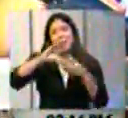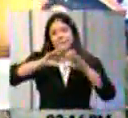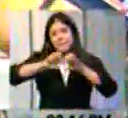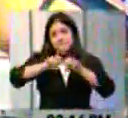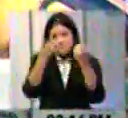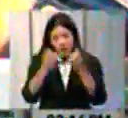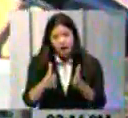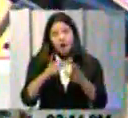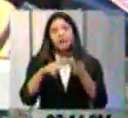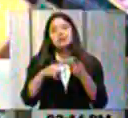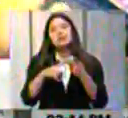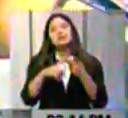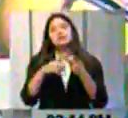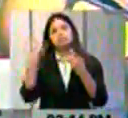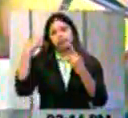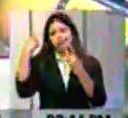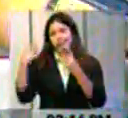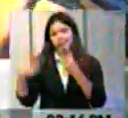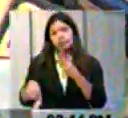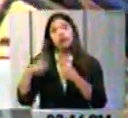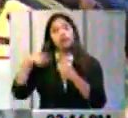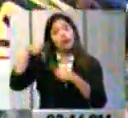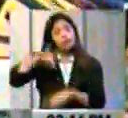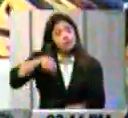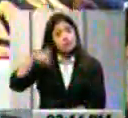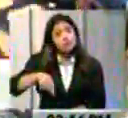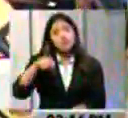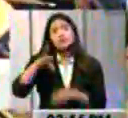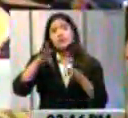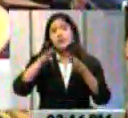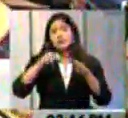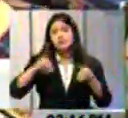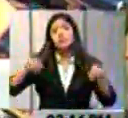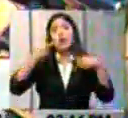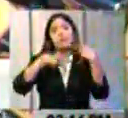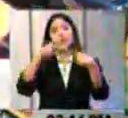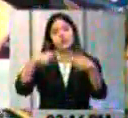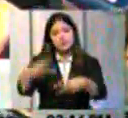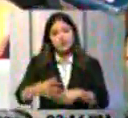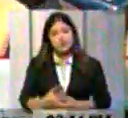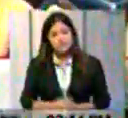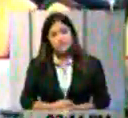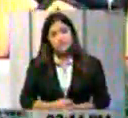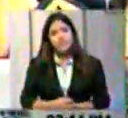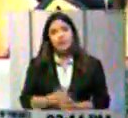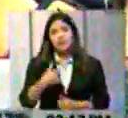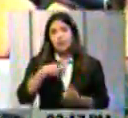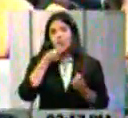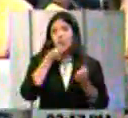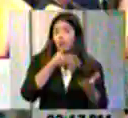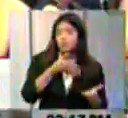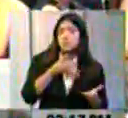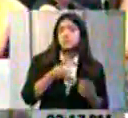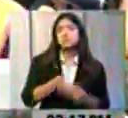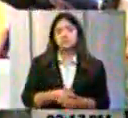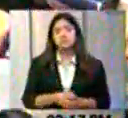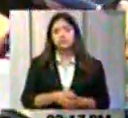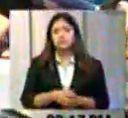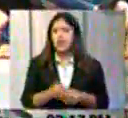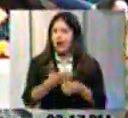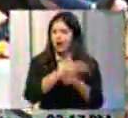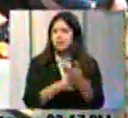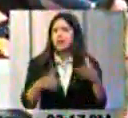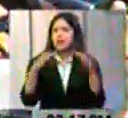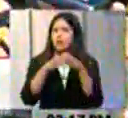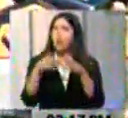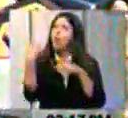duro. Bueno, insumos que requiere la agroindustria para su procesamiento. Yo te lo comentaba o lo comenté en la reunión de una